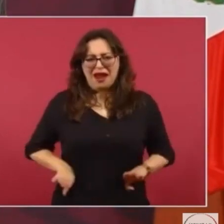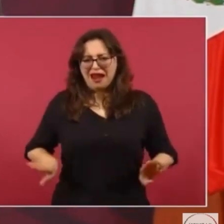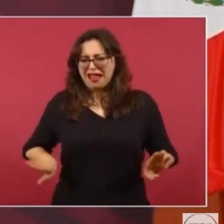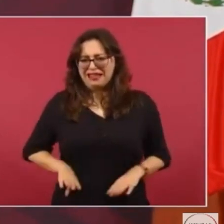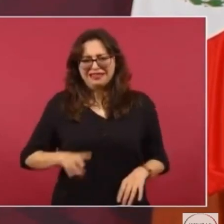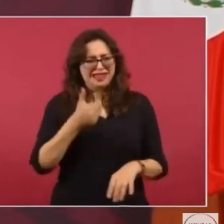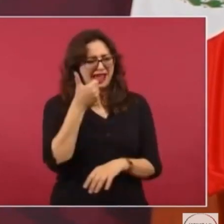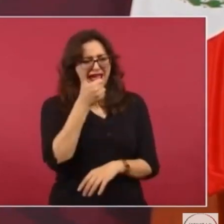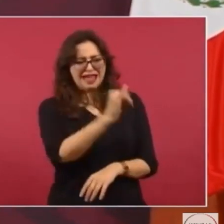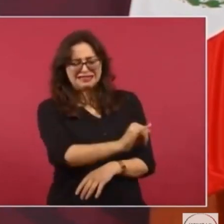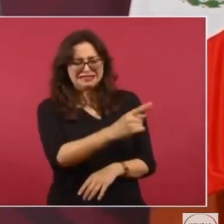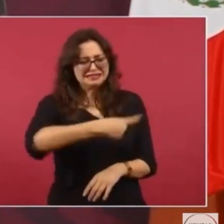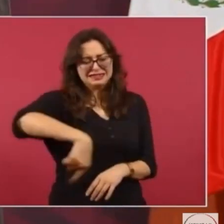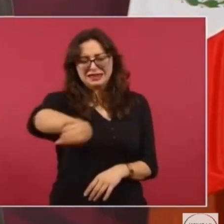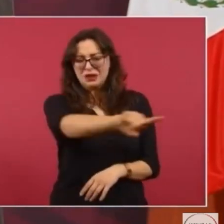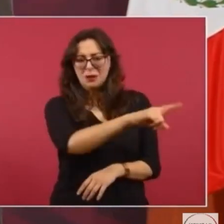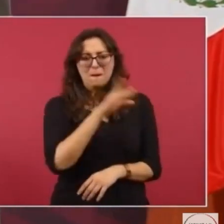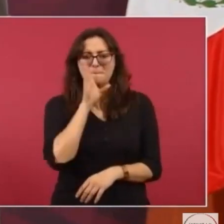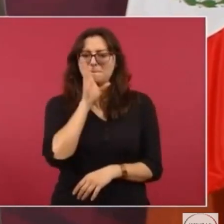se